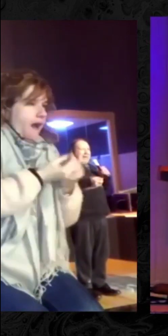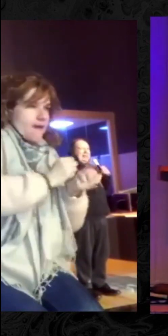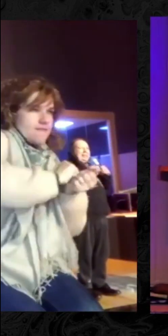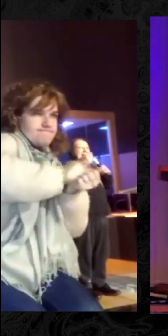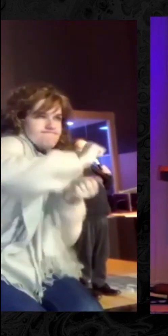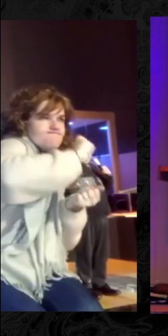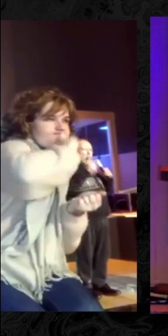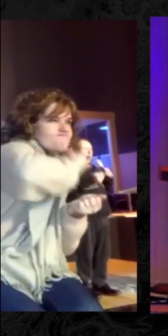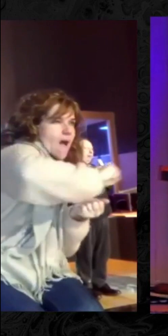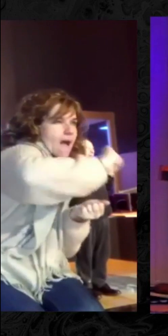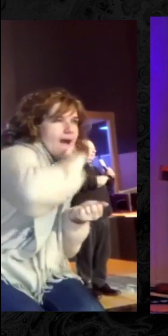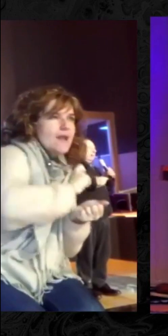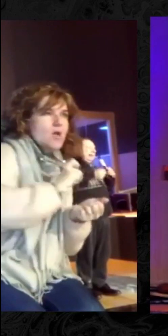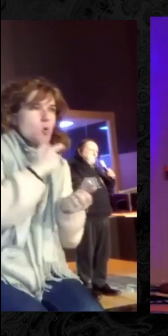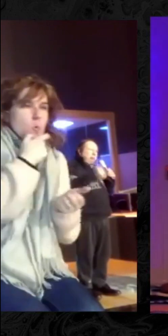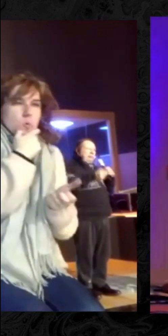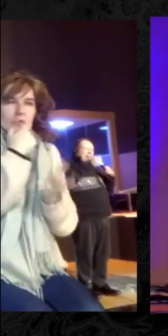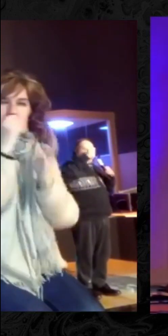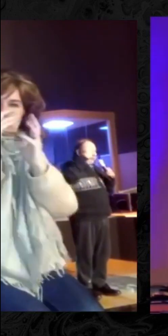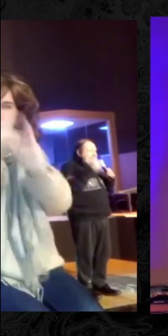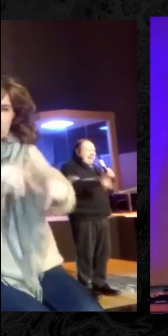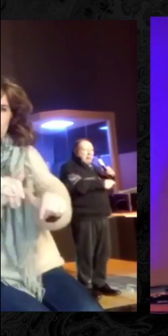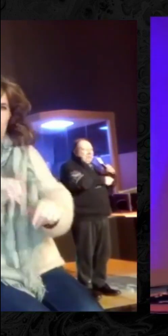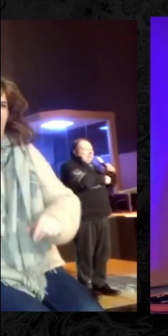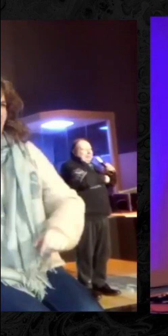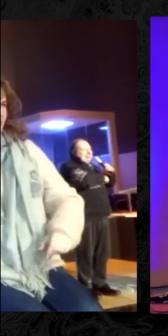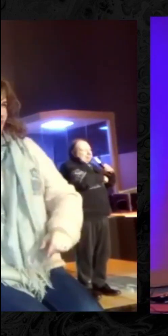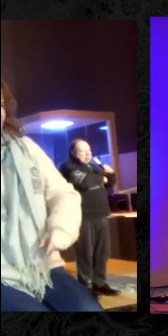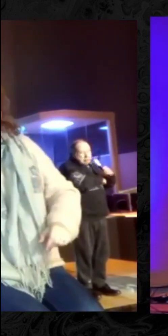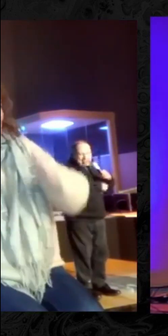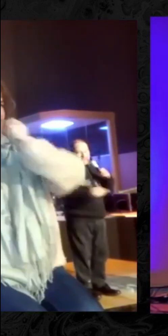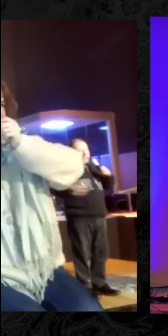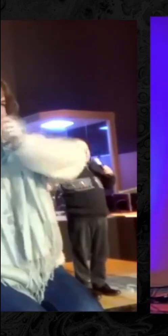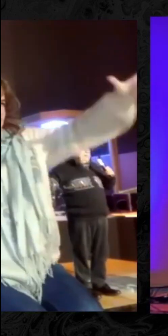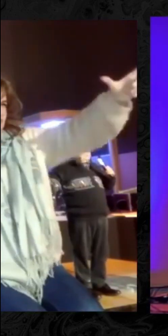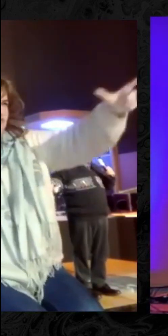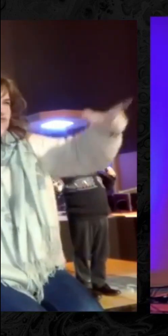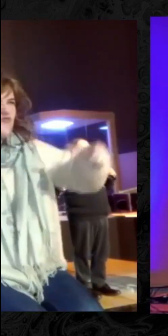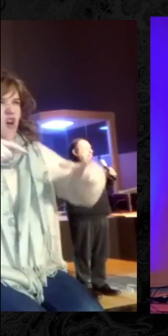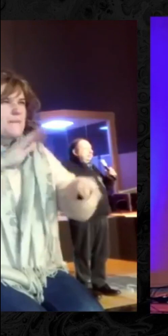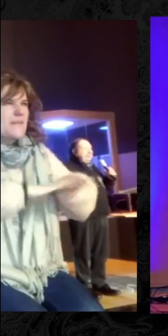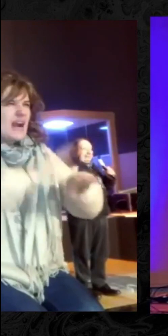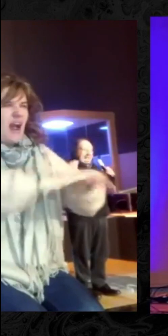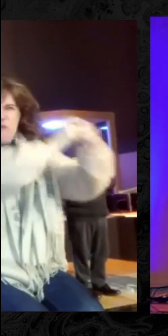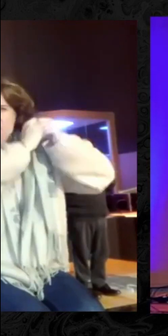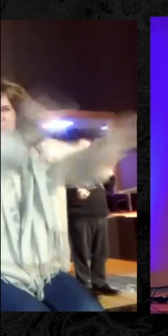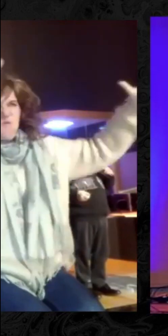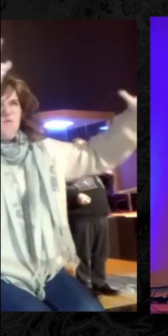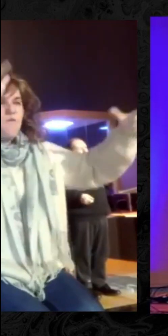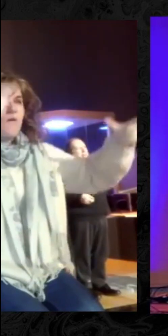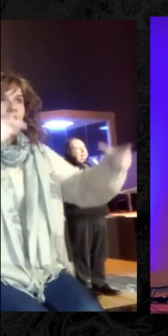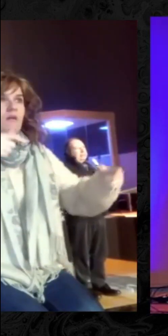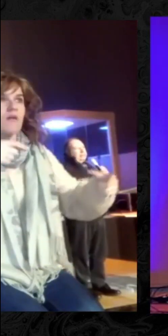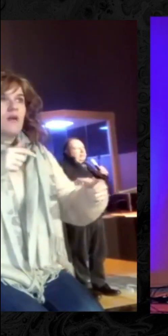maldad Destructores adúlteros fornicarios y te habla de toda la maldad de estos hombres